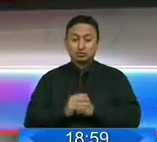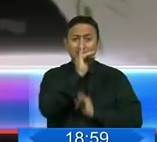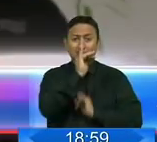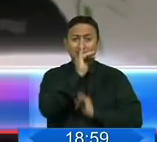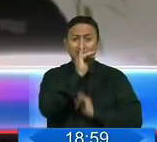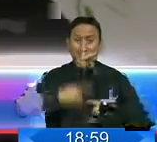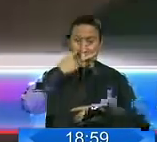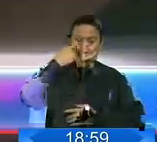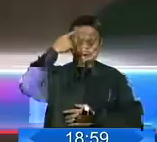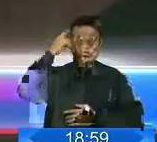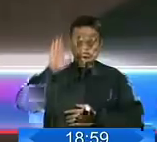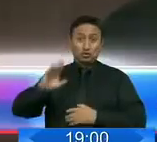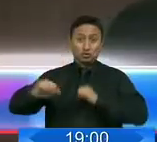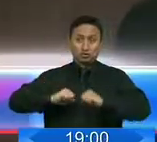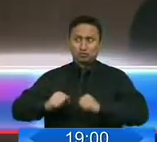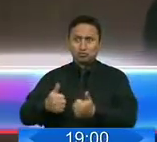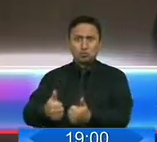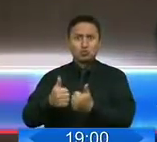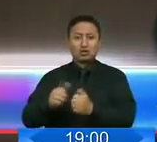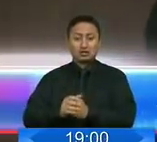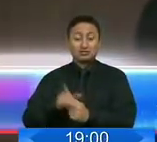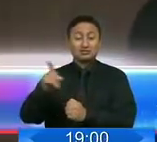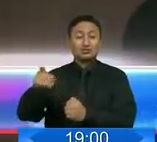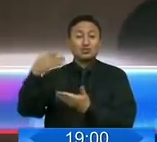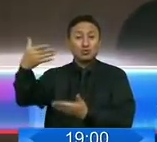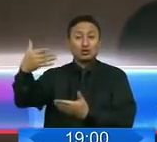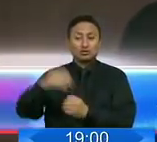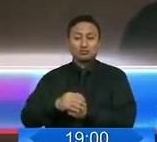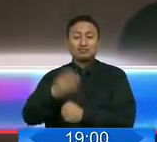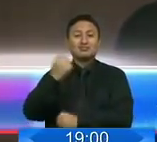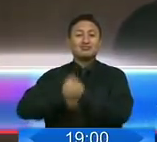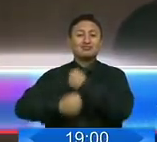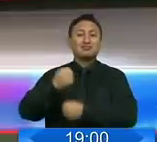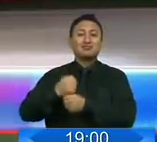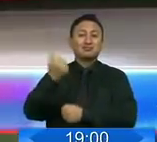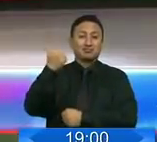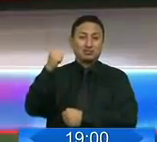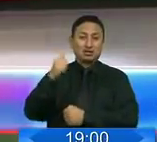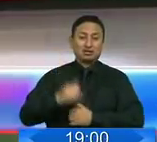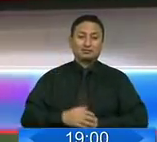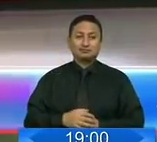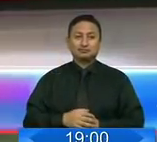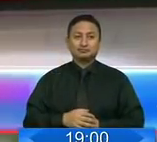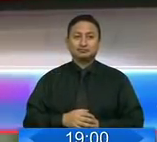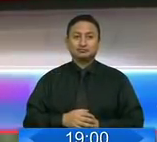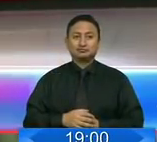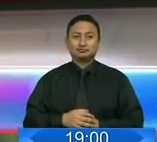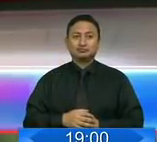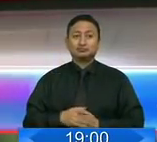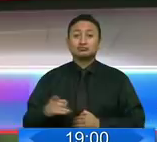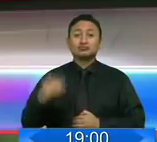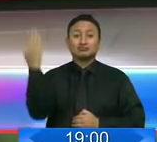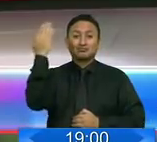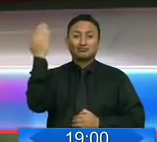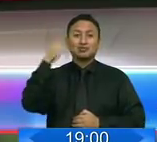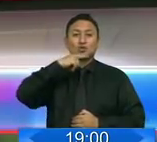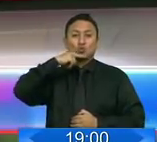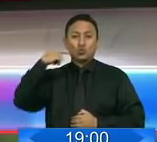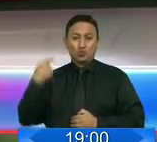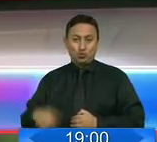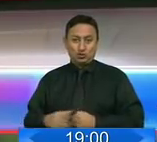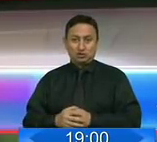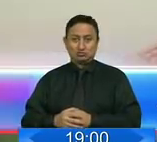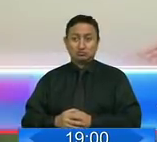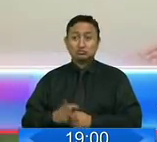medios y su proyecto político del que fue parte durante la década de gobierno. En la televisión rusa, Patiño se tildó de